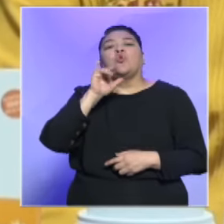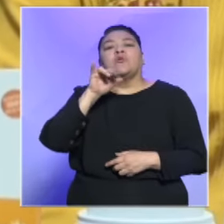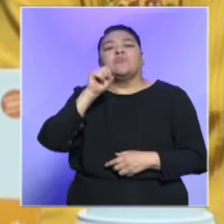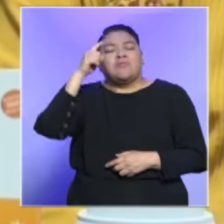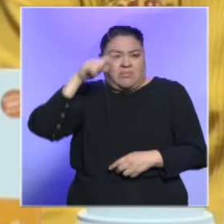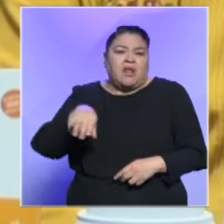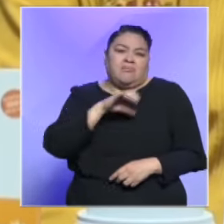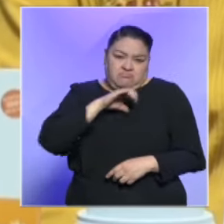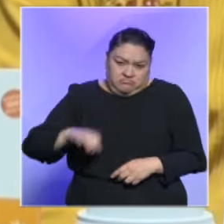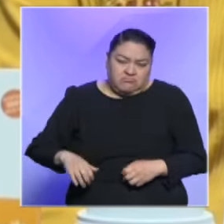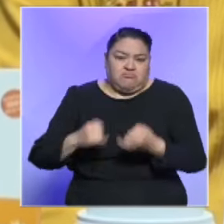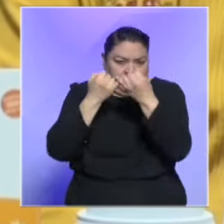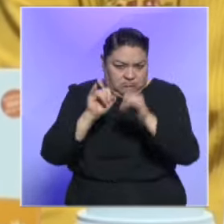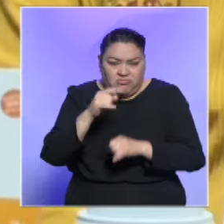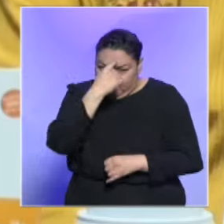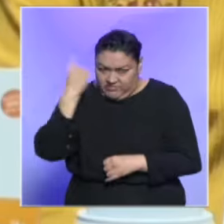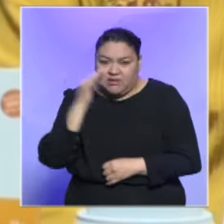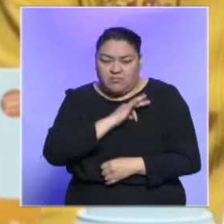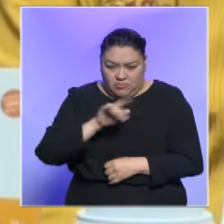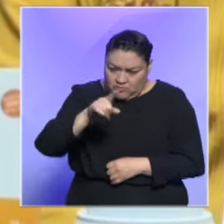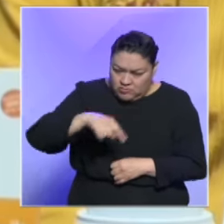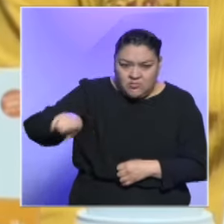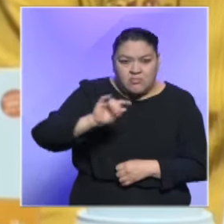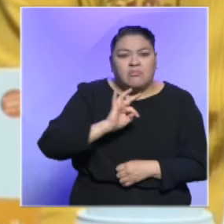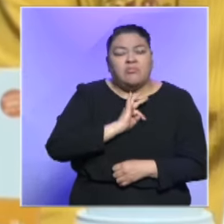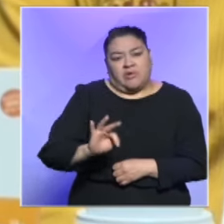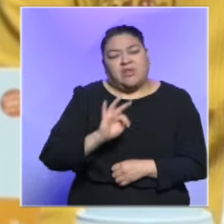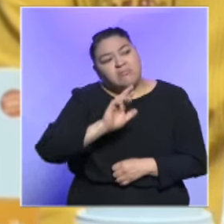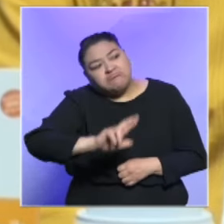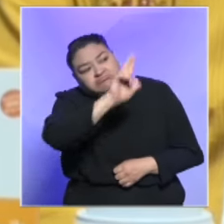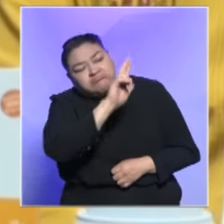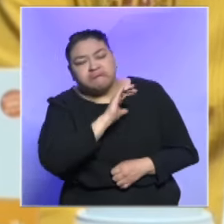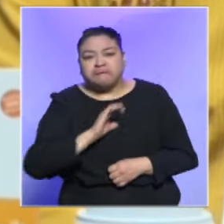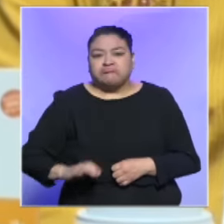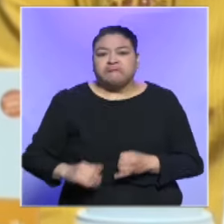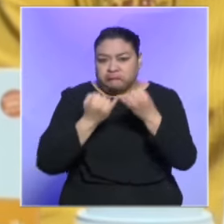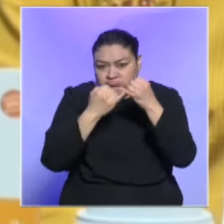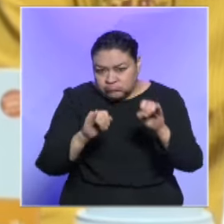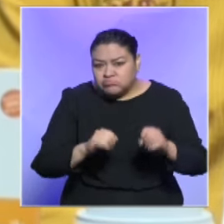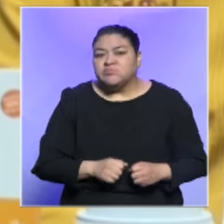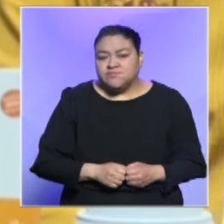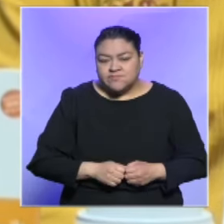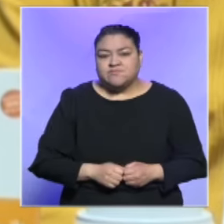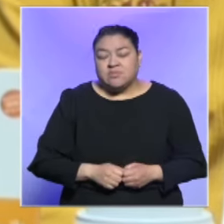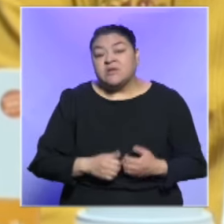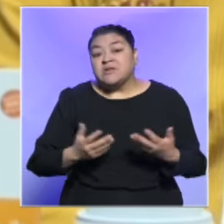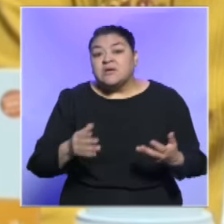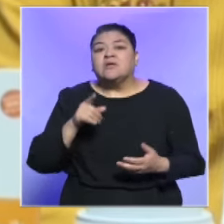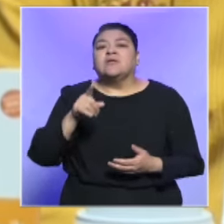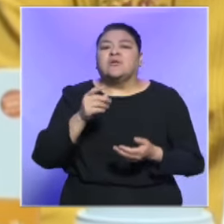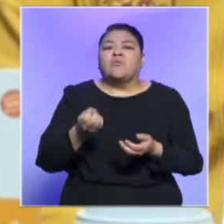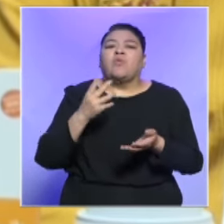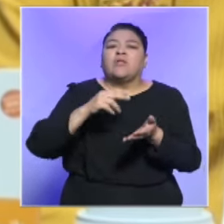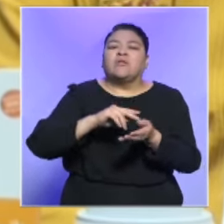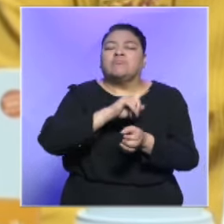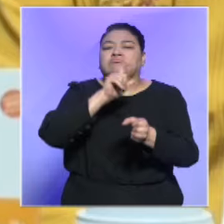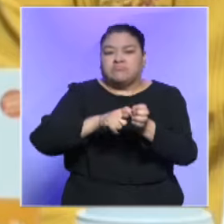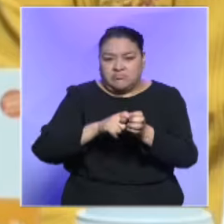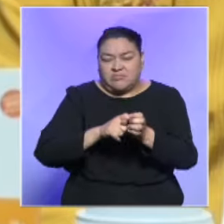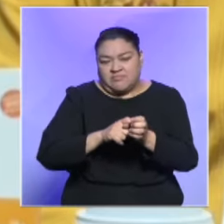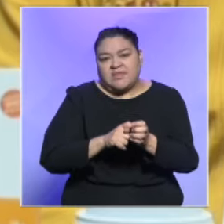acceso a la posibilidad de registrarse para candidatura independiente. El registro ha sido mucho